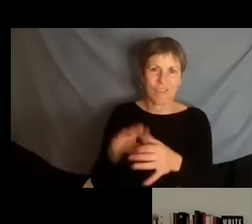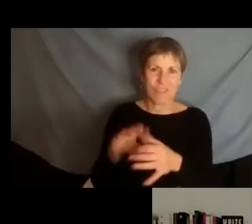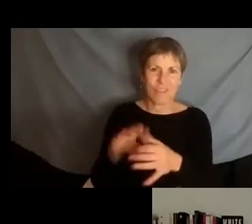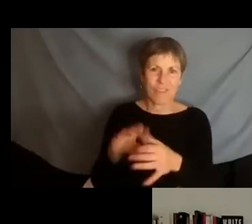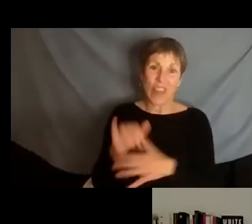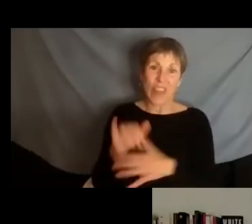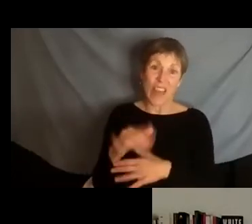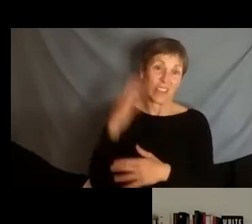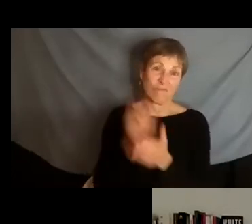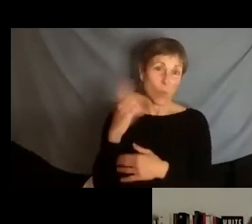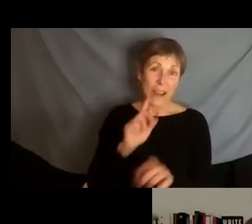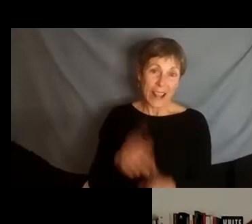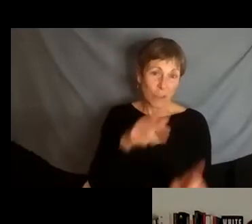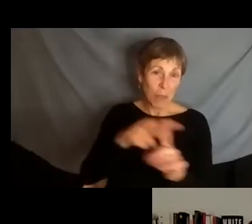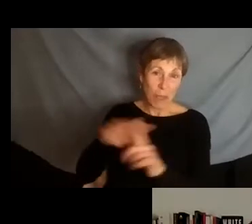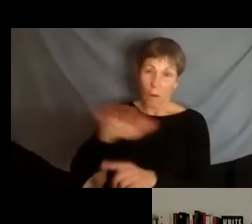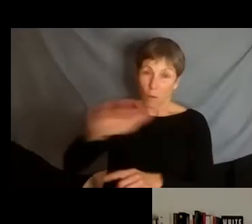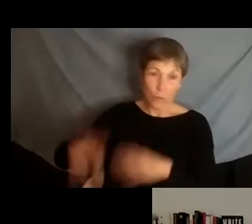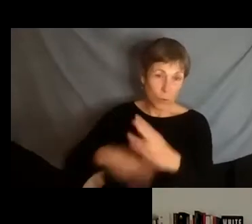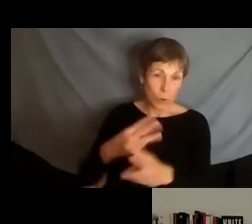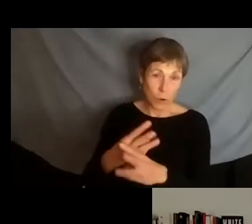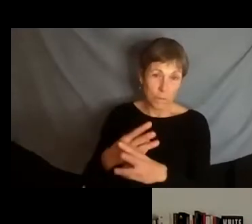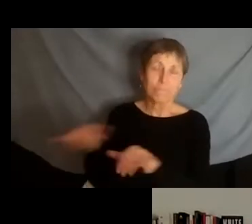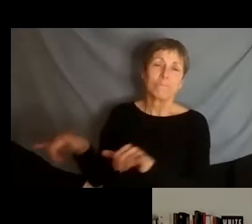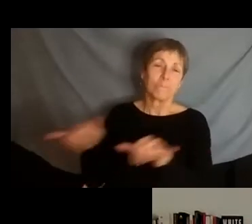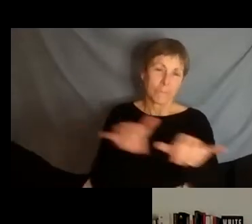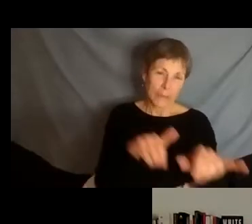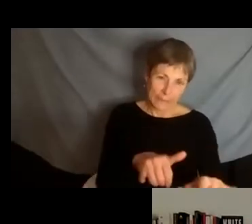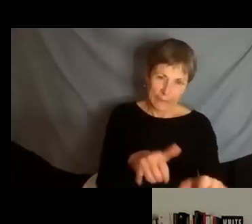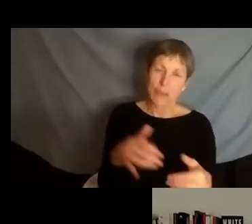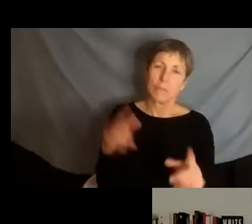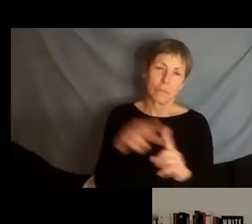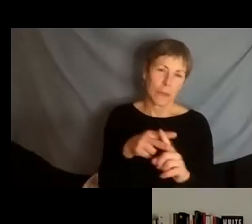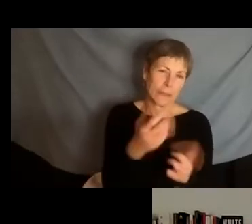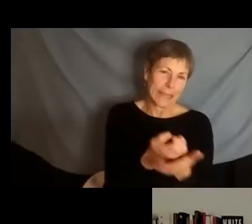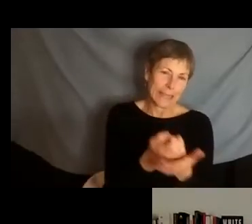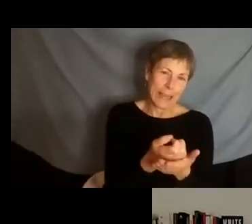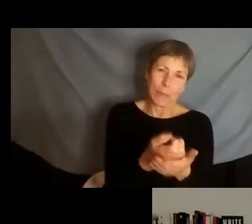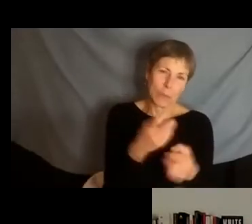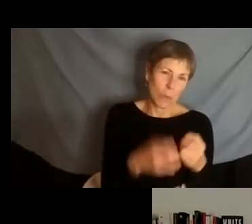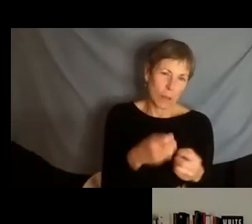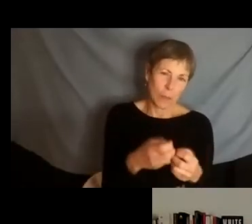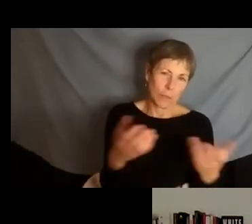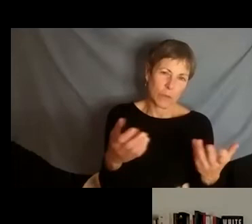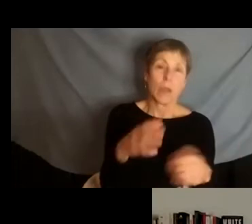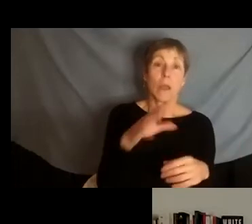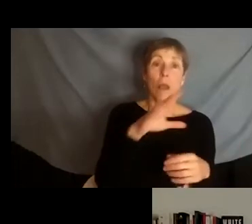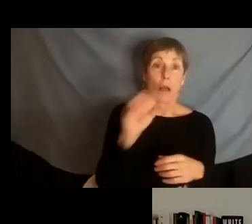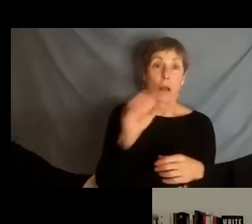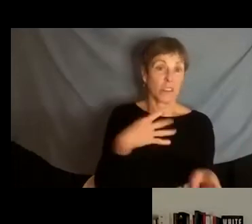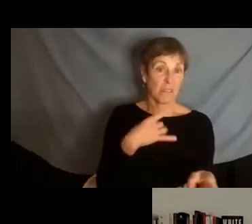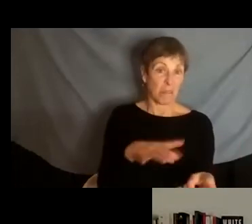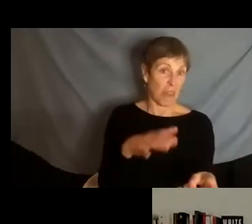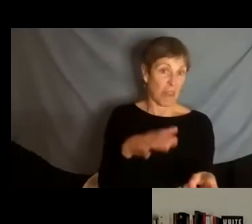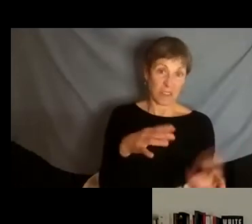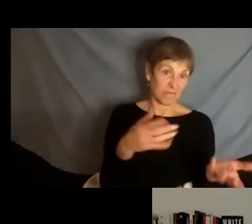diferencia. Entonces por eso es que nunca parece que llegamos a una solución. Y creo que es el mismo asunto con asuntos económicos globalmente,